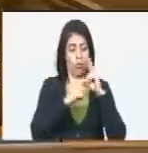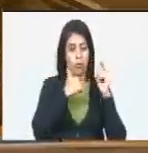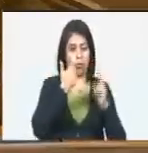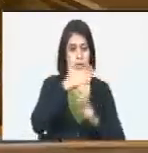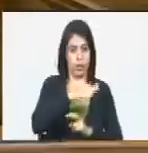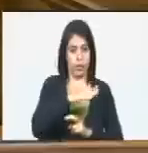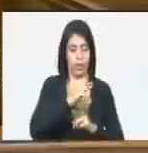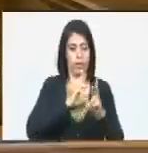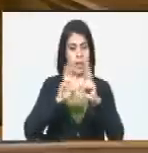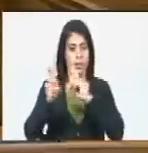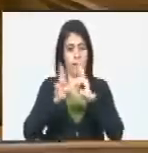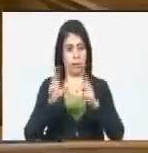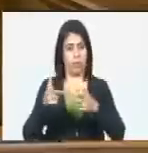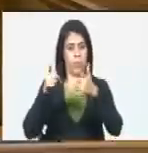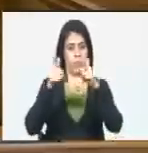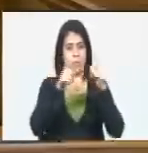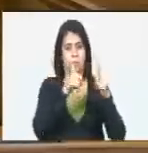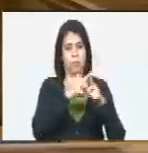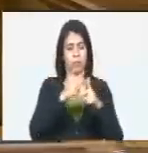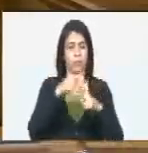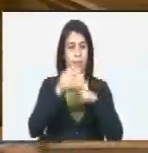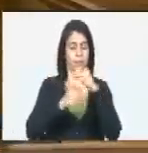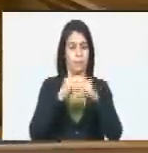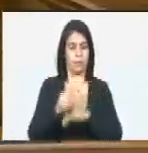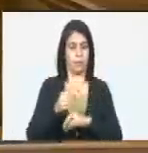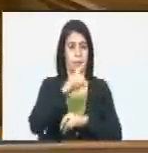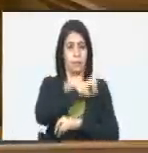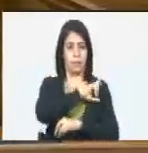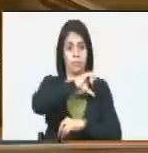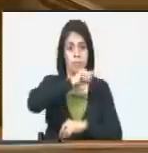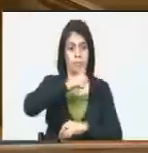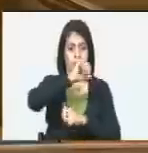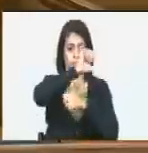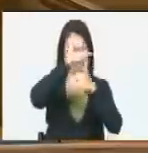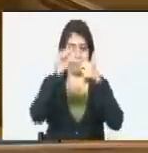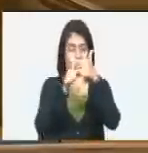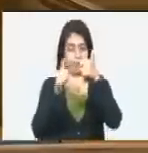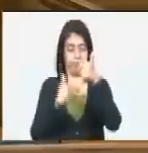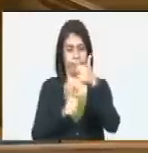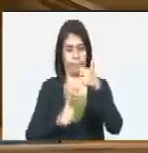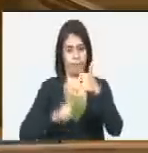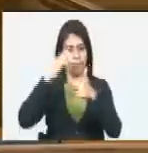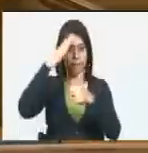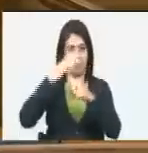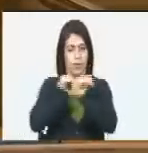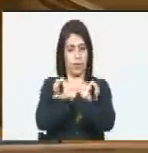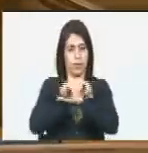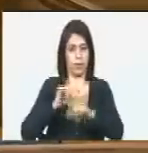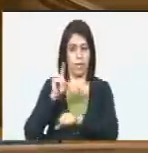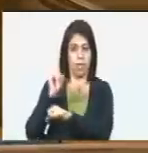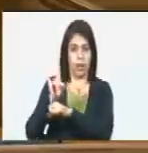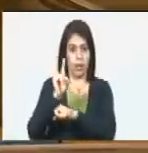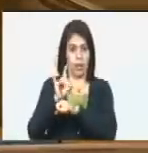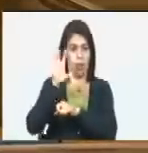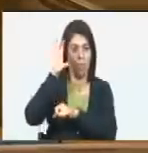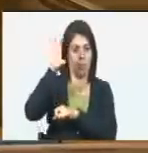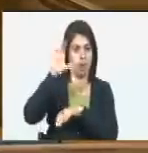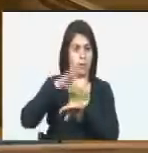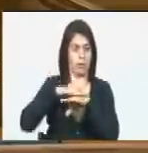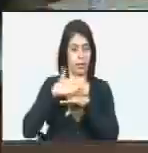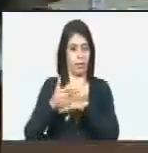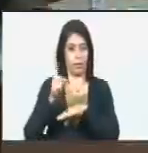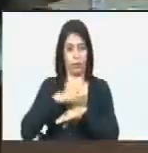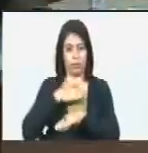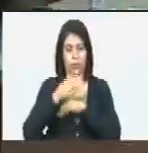lo que permitió que aquellos generales y almirantes que traicionaron la patria no tuvieran tropa